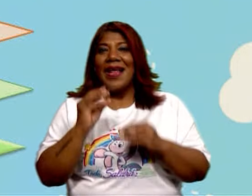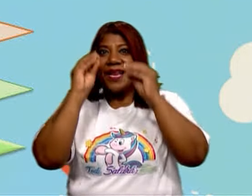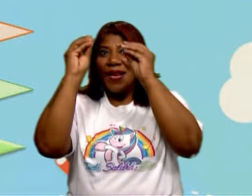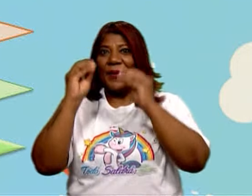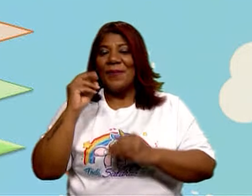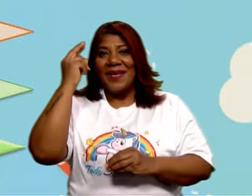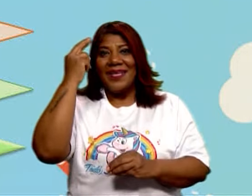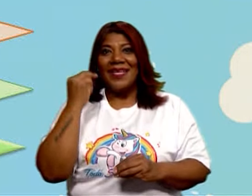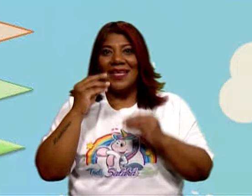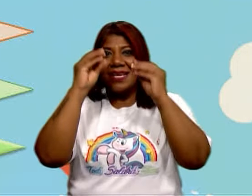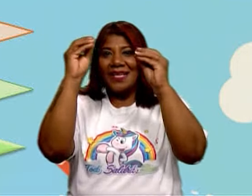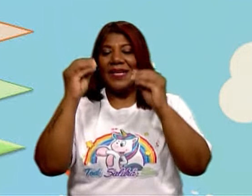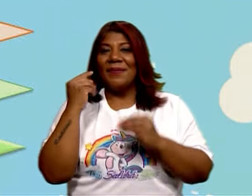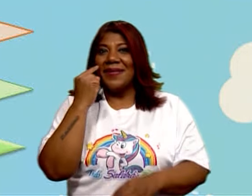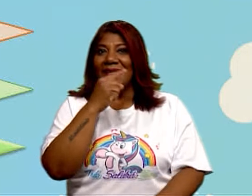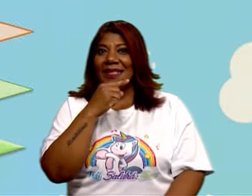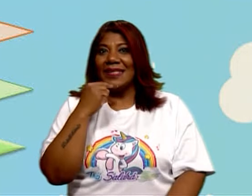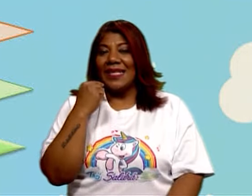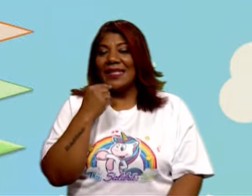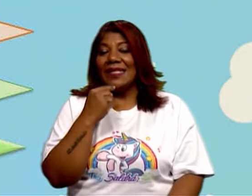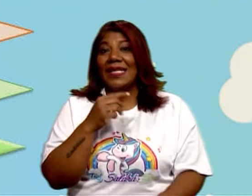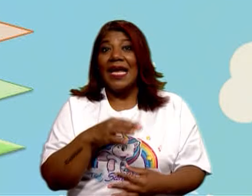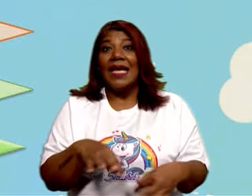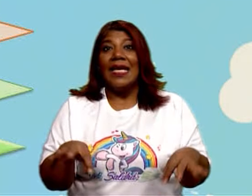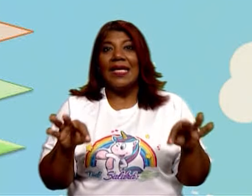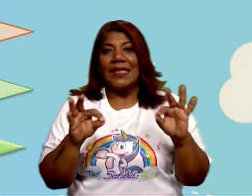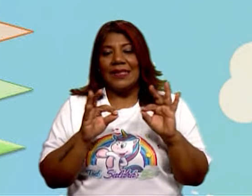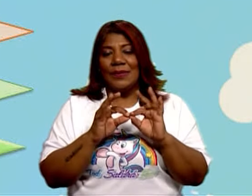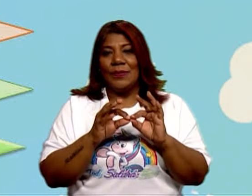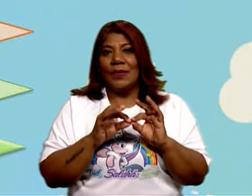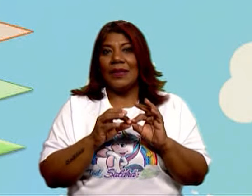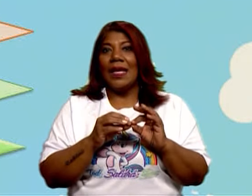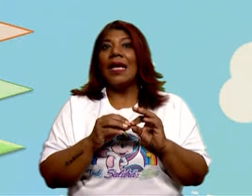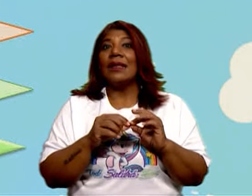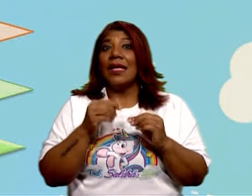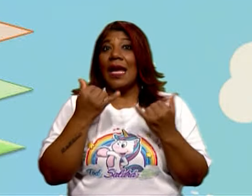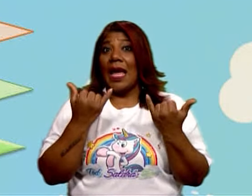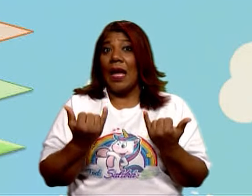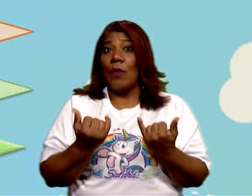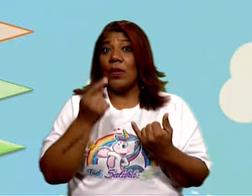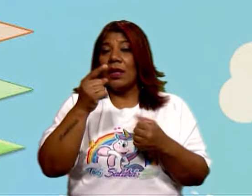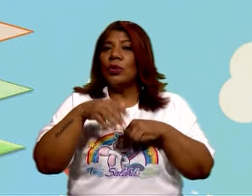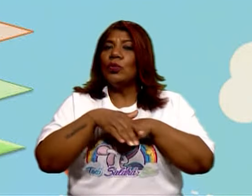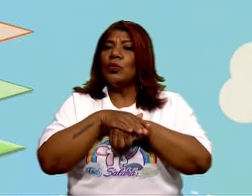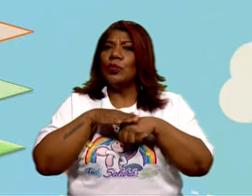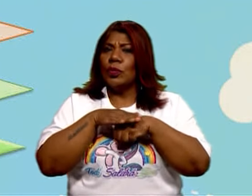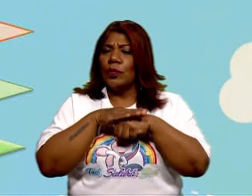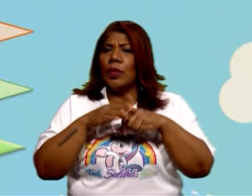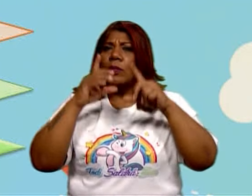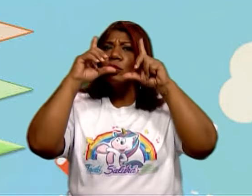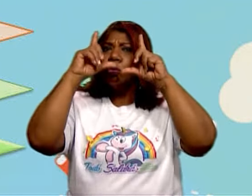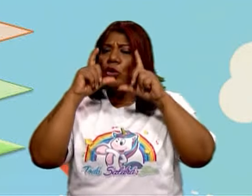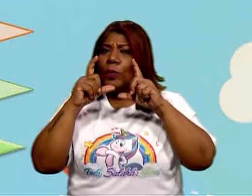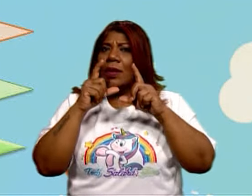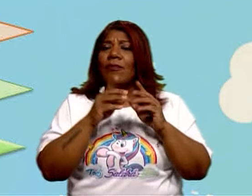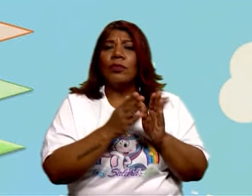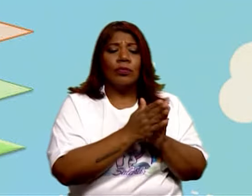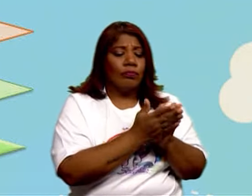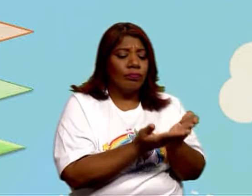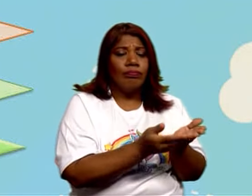y yo te señalamos algunos. ¿Qué quiero que hagas aquí? Que le tomes una foto de pantalla y lo copies en tu cuaderno y vas a